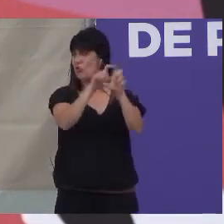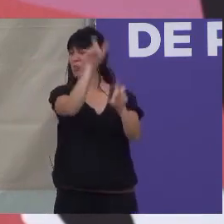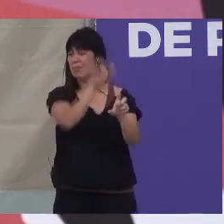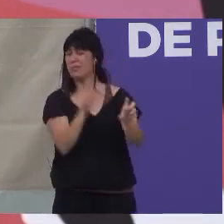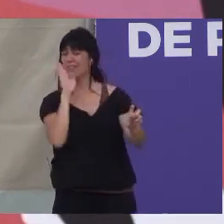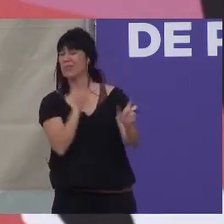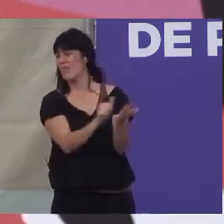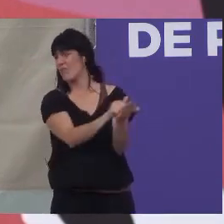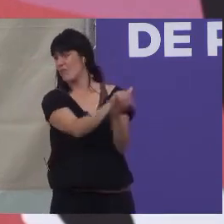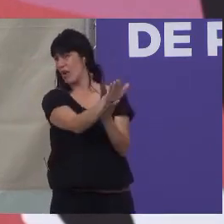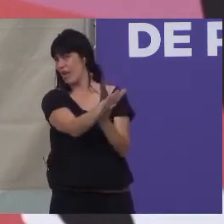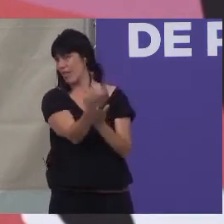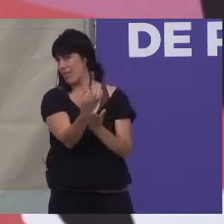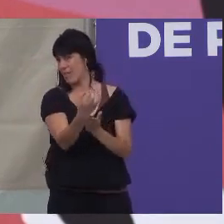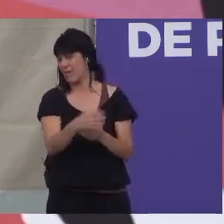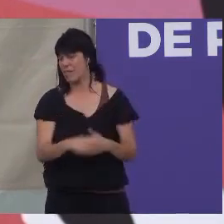indecentes.